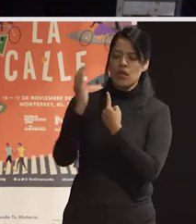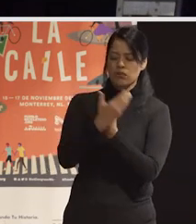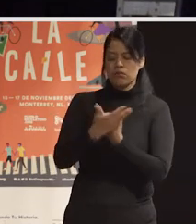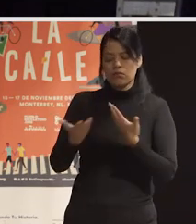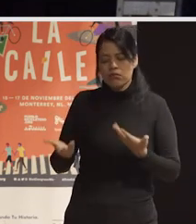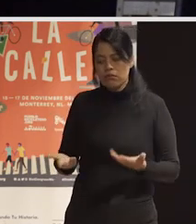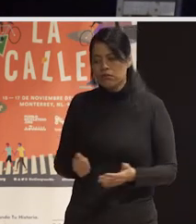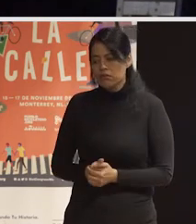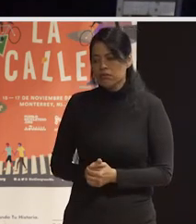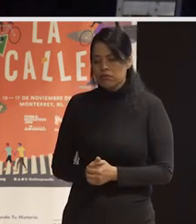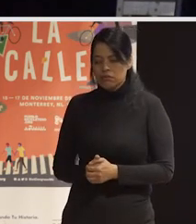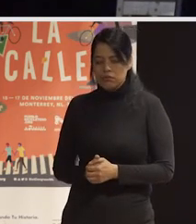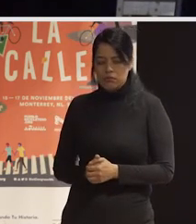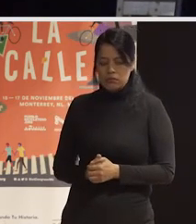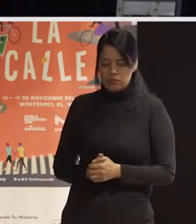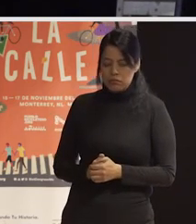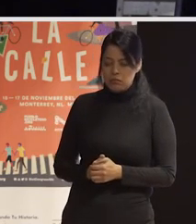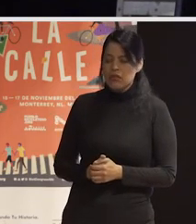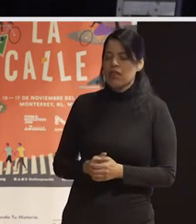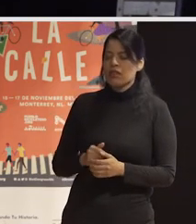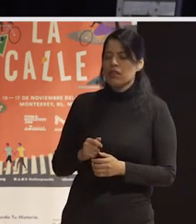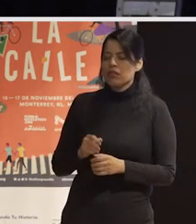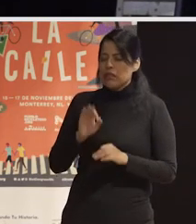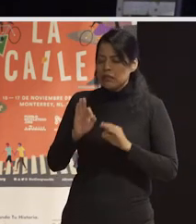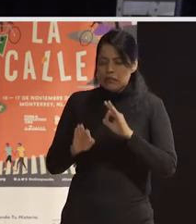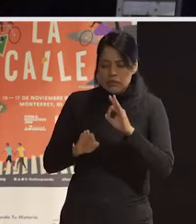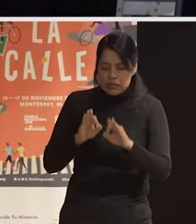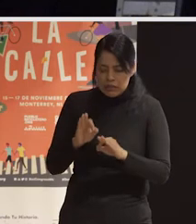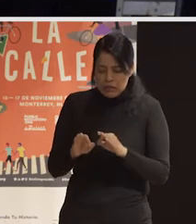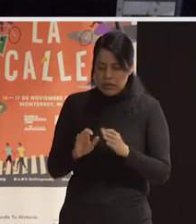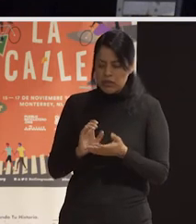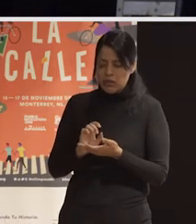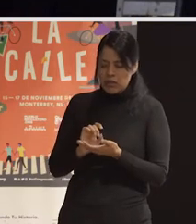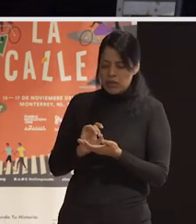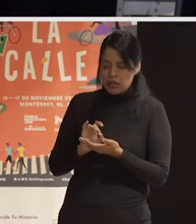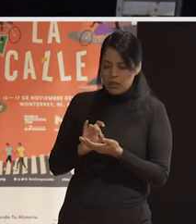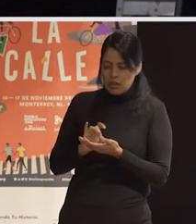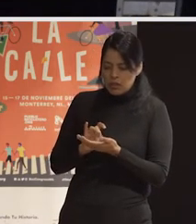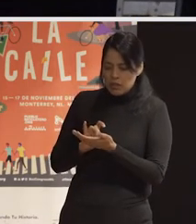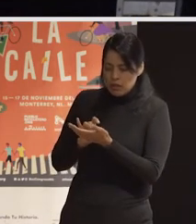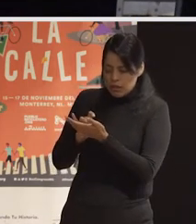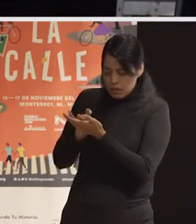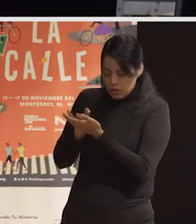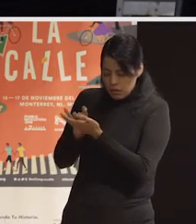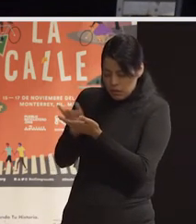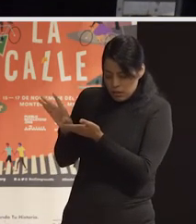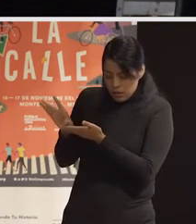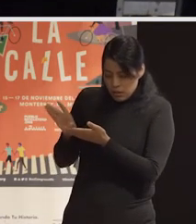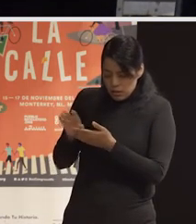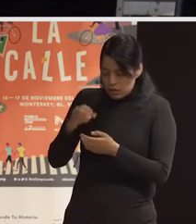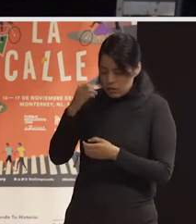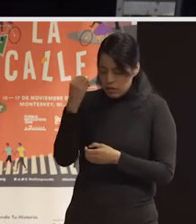efectivamente estaban tratando de echar una plática de